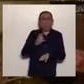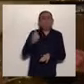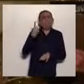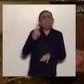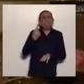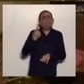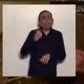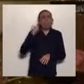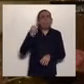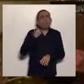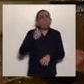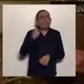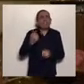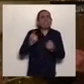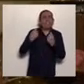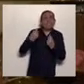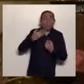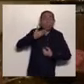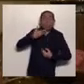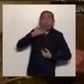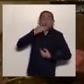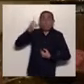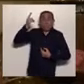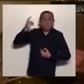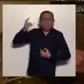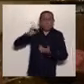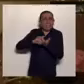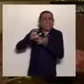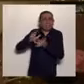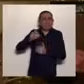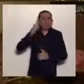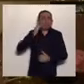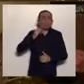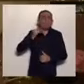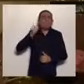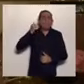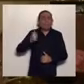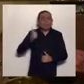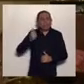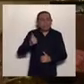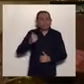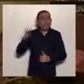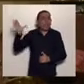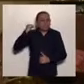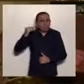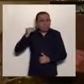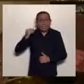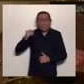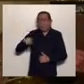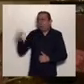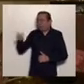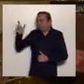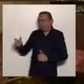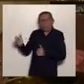Primero es necesario escuchar la voz de Jesús, buen pastor, y después dejarse acompañar con alguien que ya esté un poquito